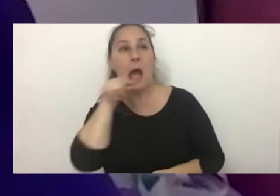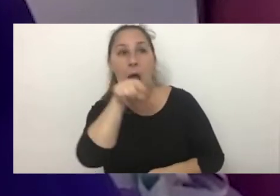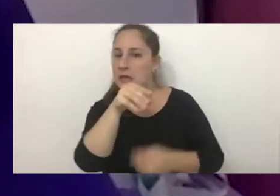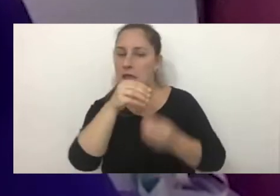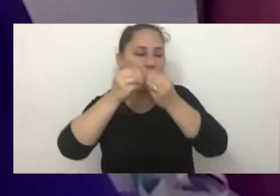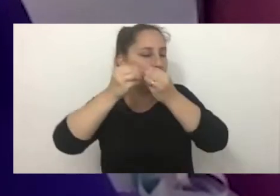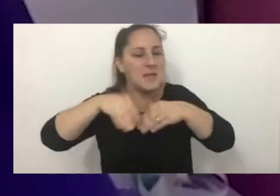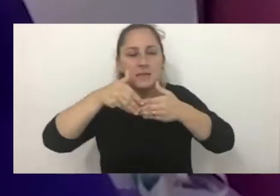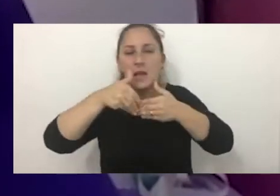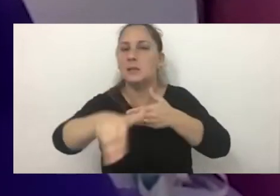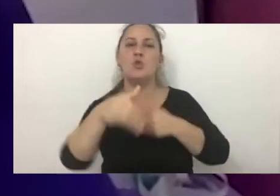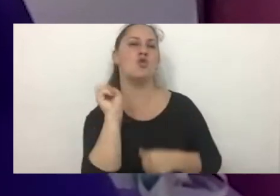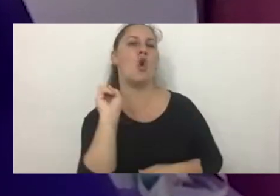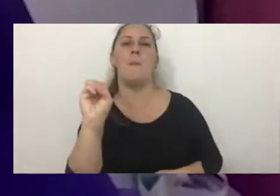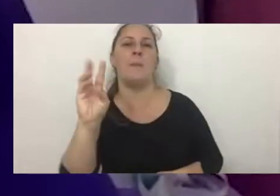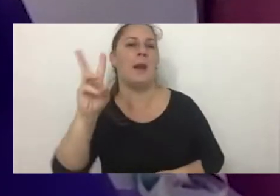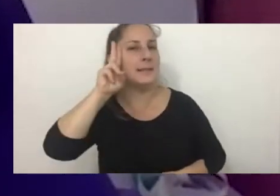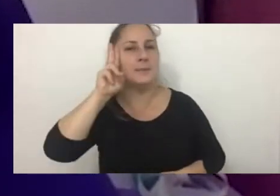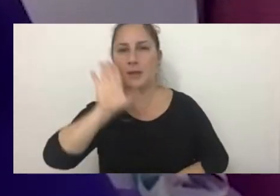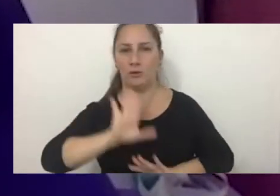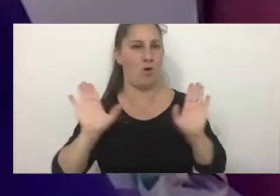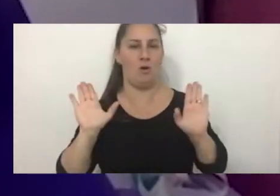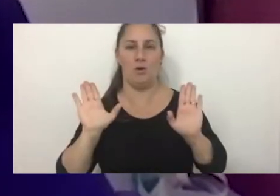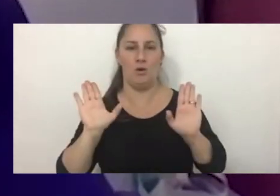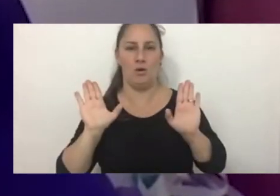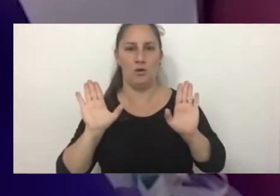contacto inmediato con su bebé posteriormente.